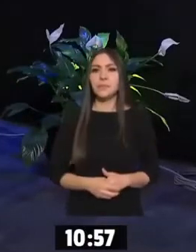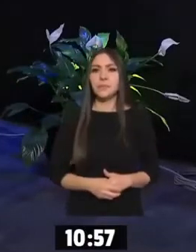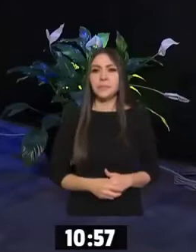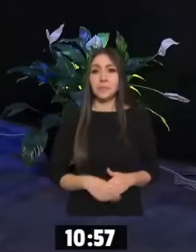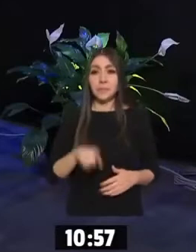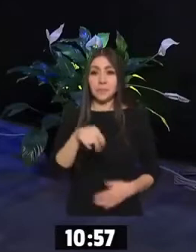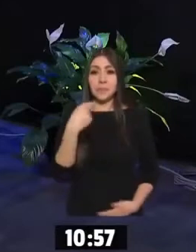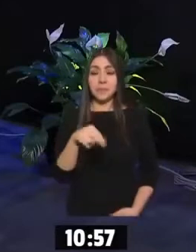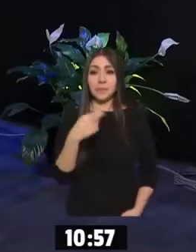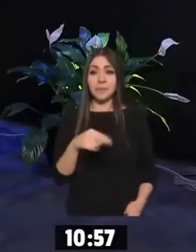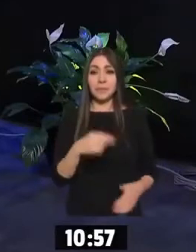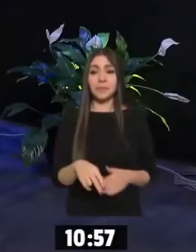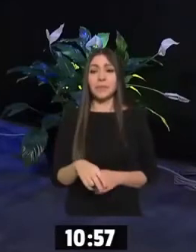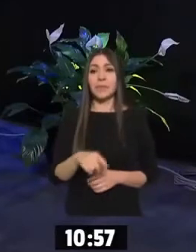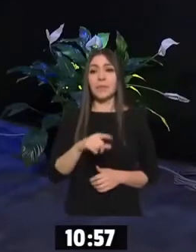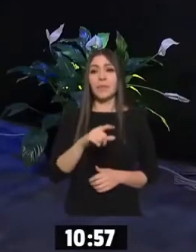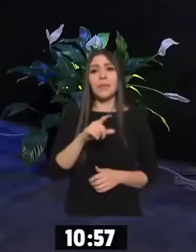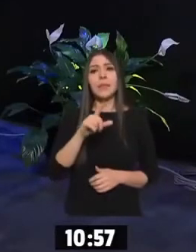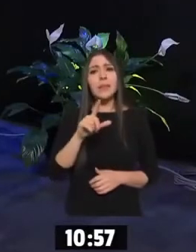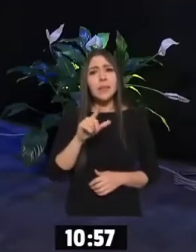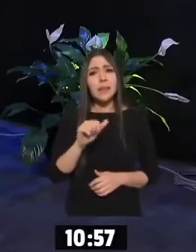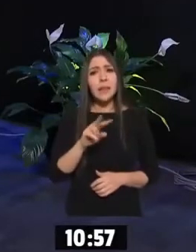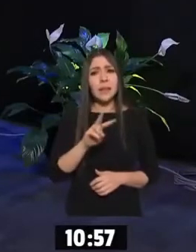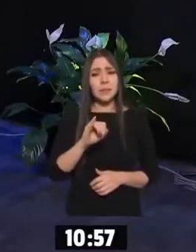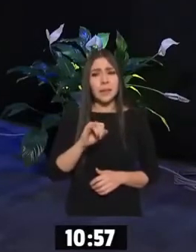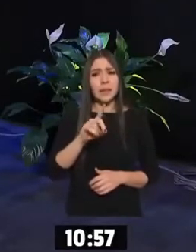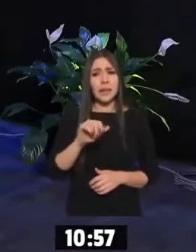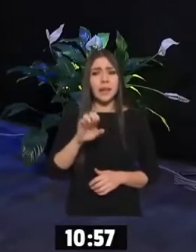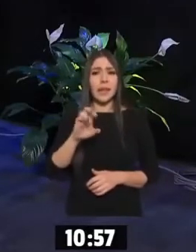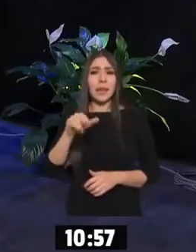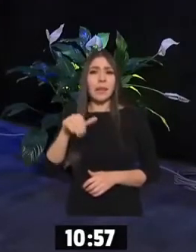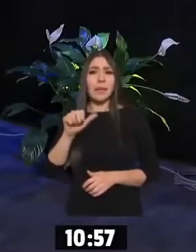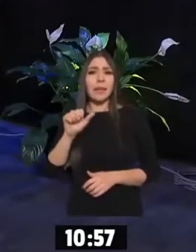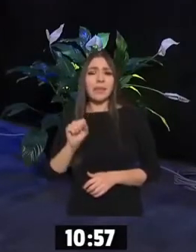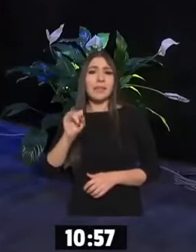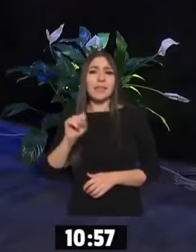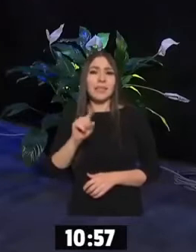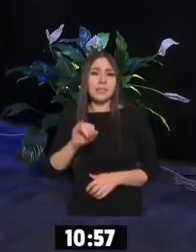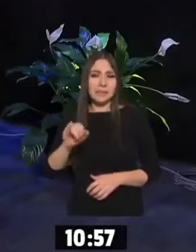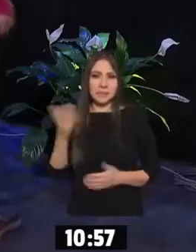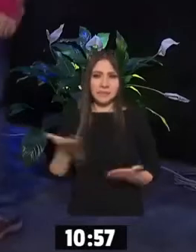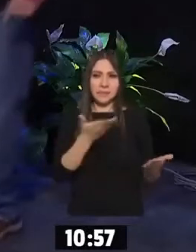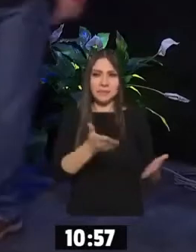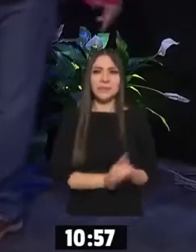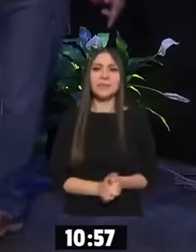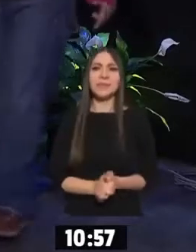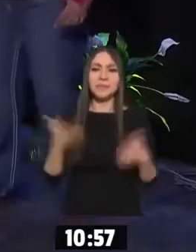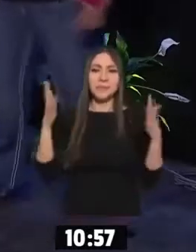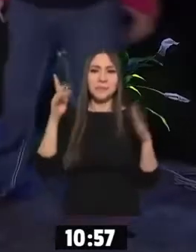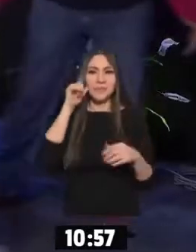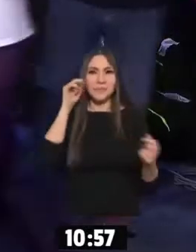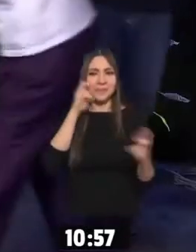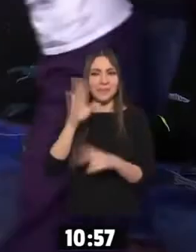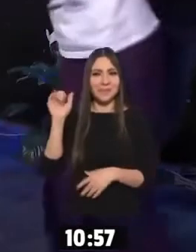llama La vida era más easy. La más vida easy. Era más easy. Sí, sí. Capital, por favor, nos vemos mañana. ¡Venga, comienza,